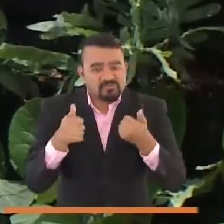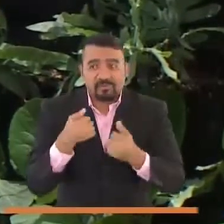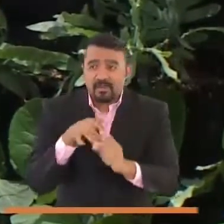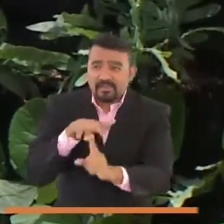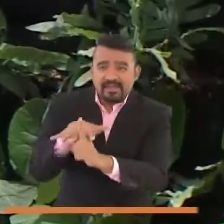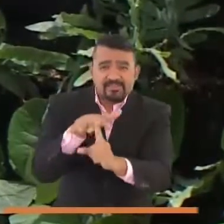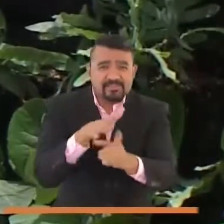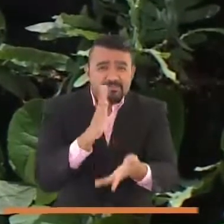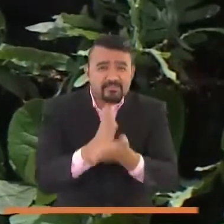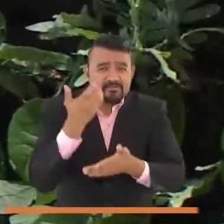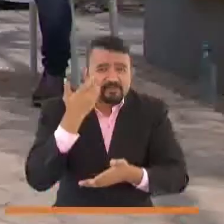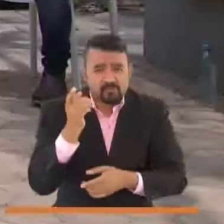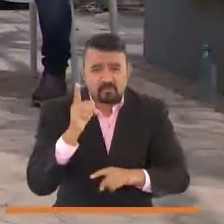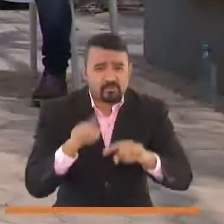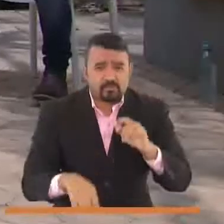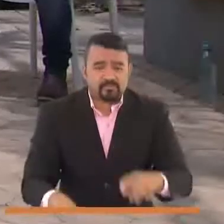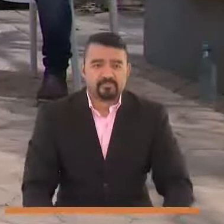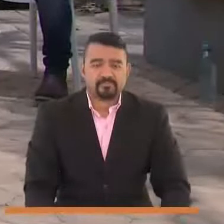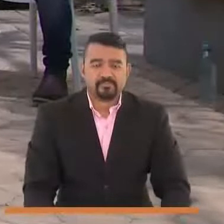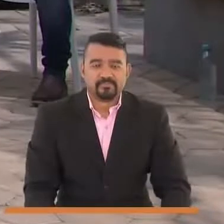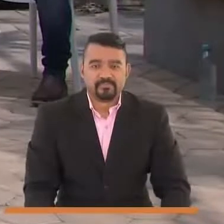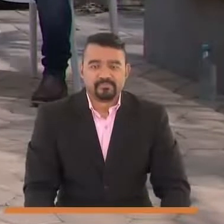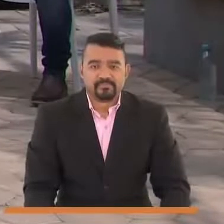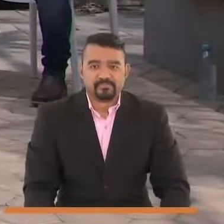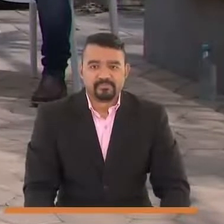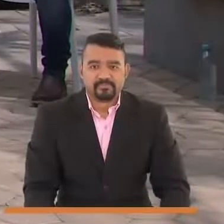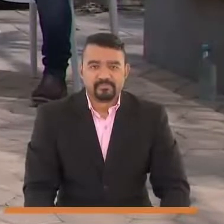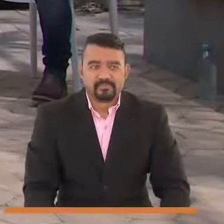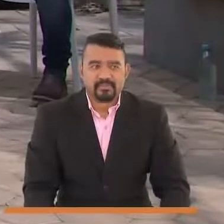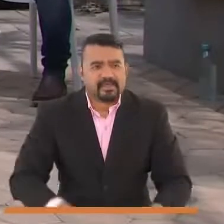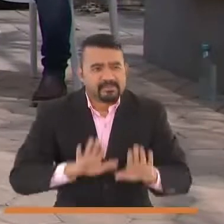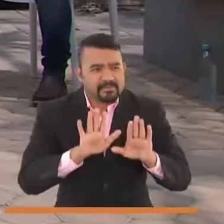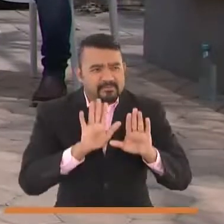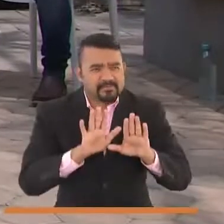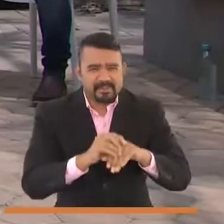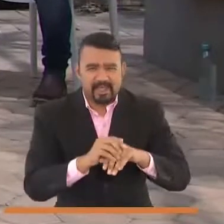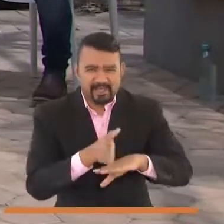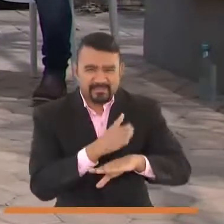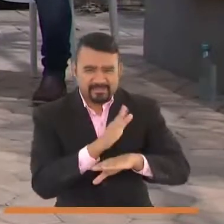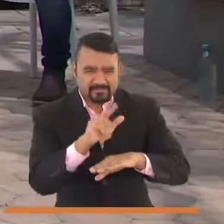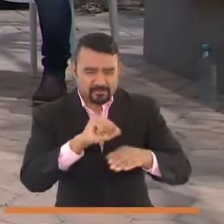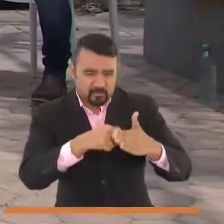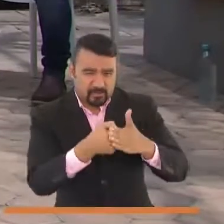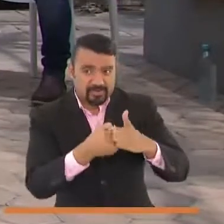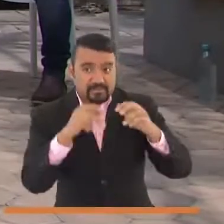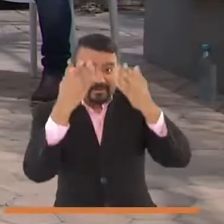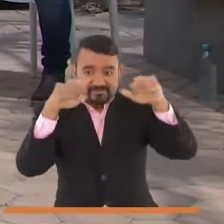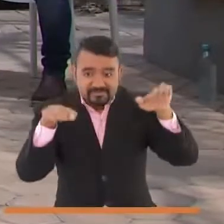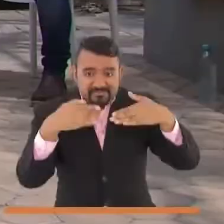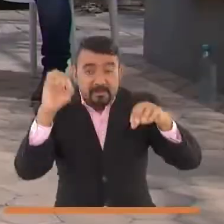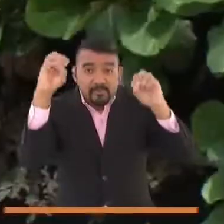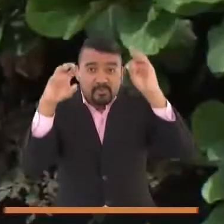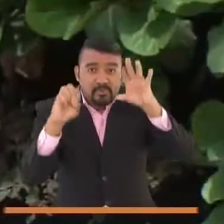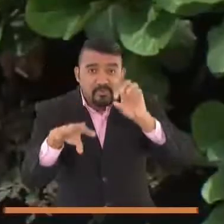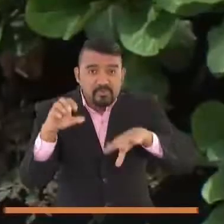a nuestras familias. Alcalde, espéreme que se me adelantó porque ahorita vamos a hablar del alumbrado navideño, precisamente en el municipio de